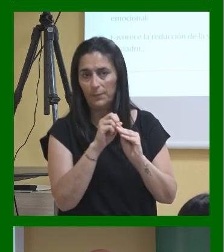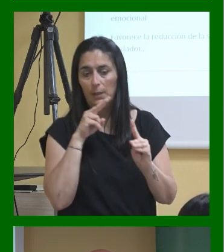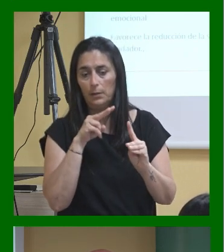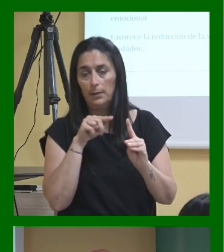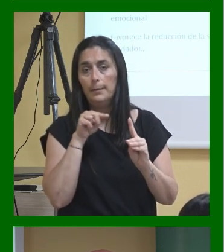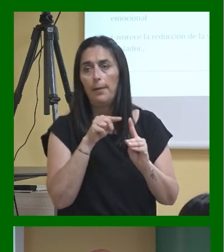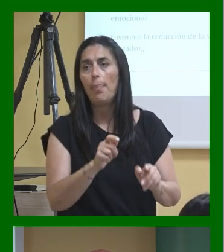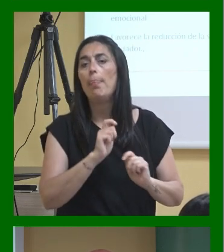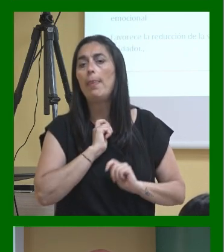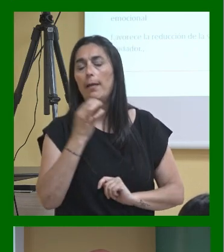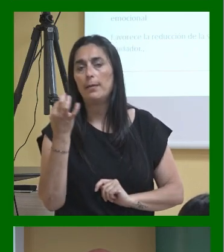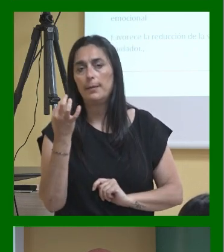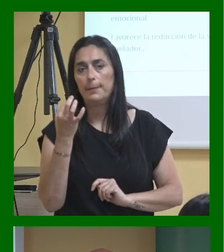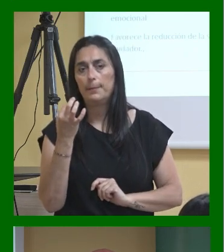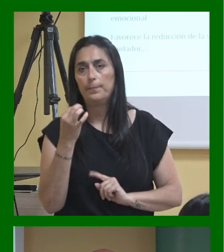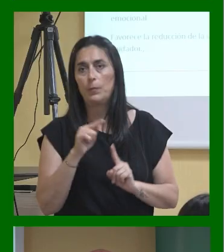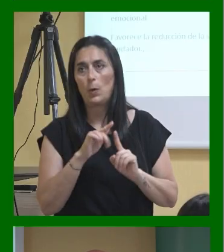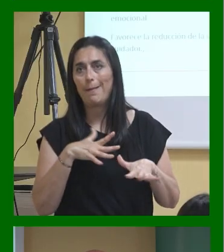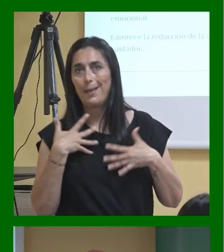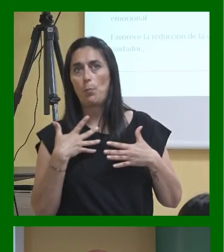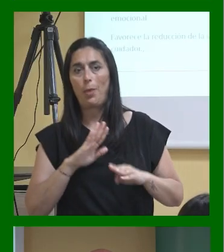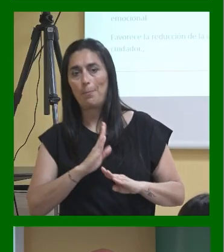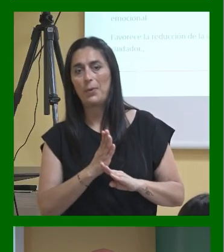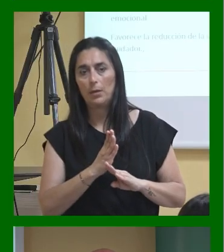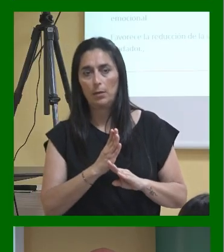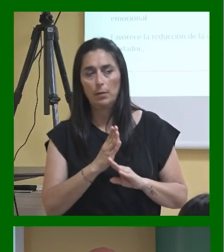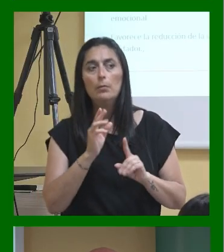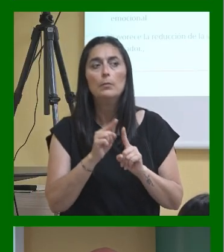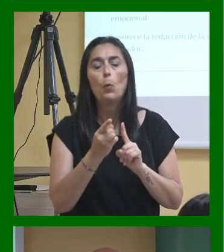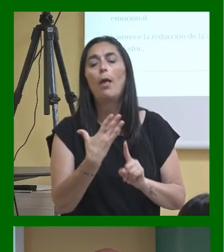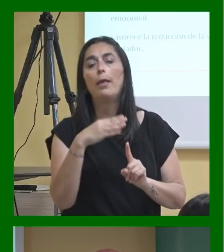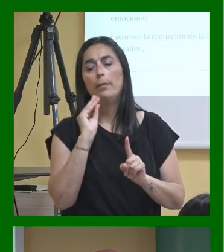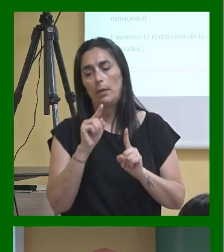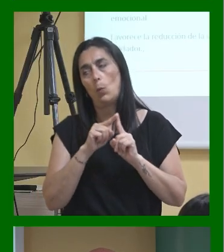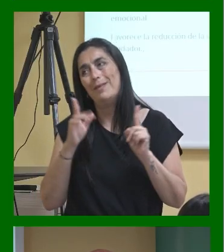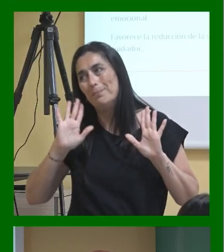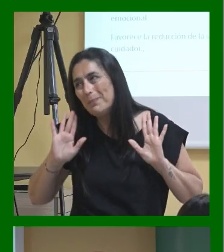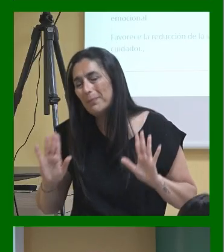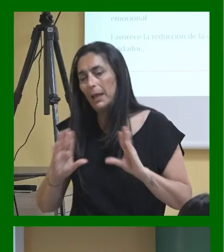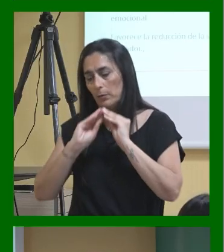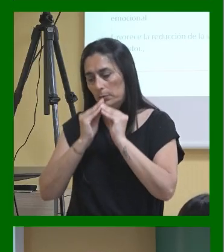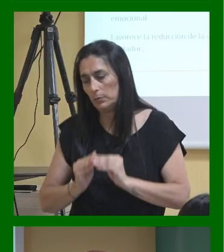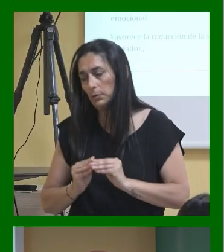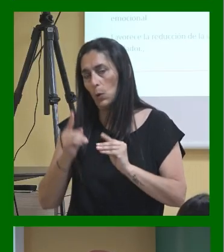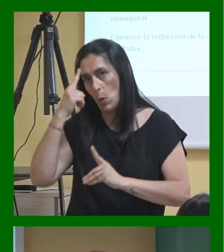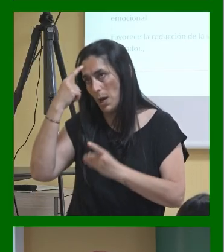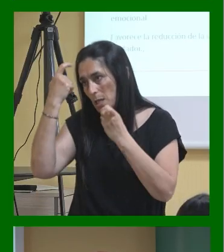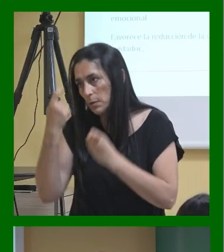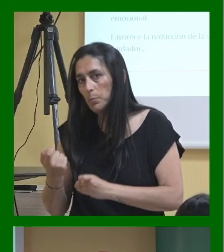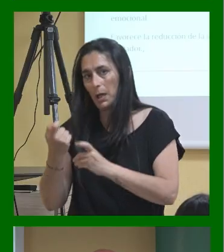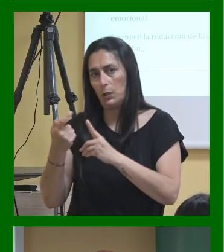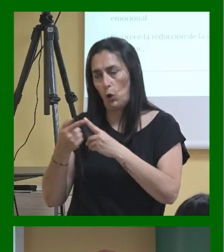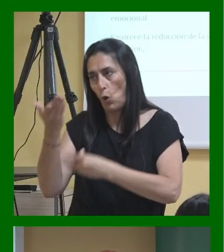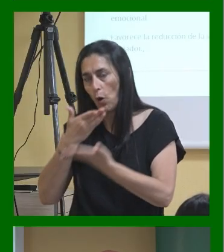además nos permite entender el impacto emocional, pero tiene problemas como que son más laboriosas, requieren la colaboración de expertos, pacientes expertos. Es